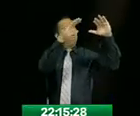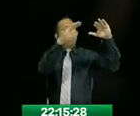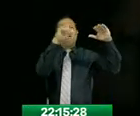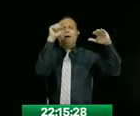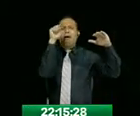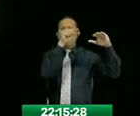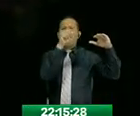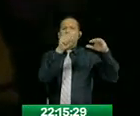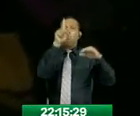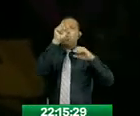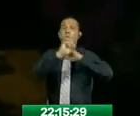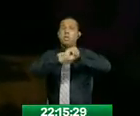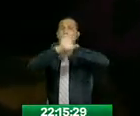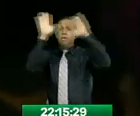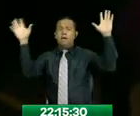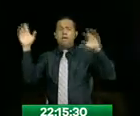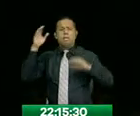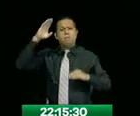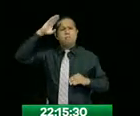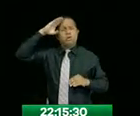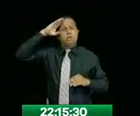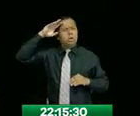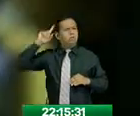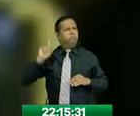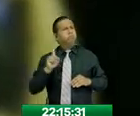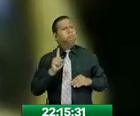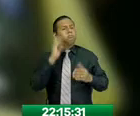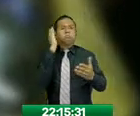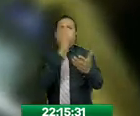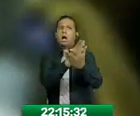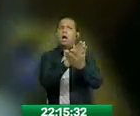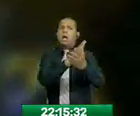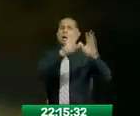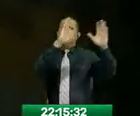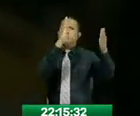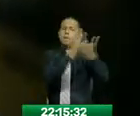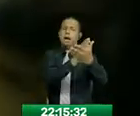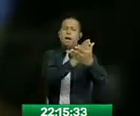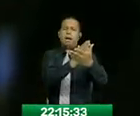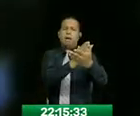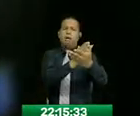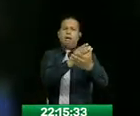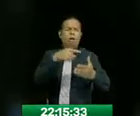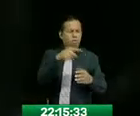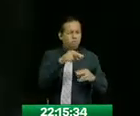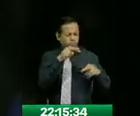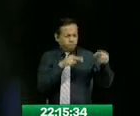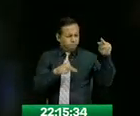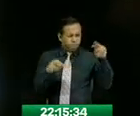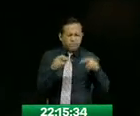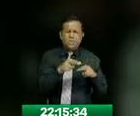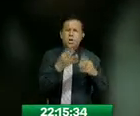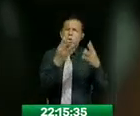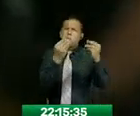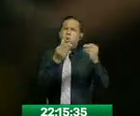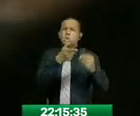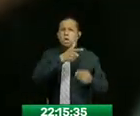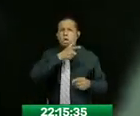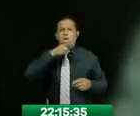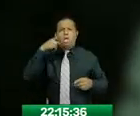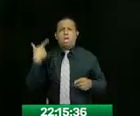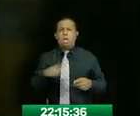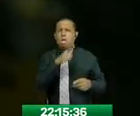Una de la madrugada y la Policía Nacional paró la fiesta, y al subir encontraron decenas de cavas de cerveza.